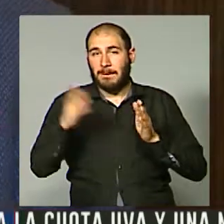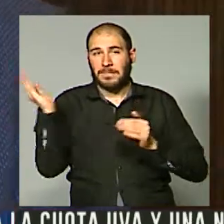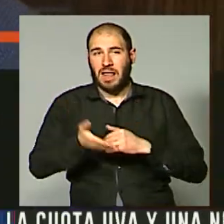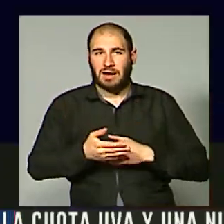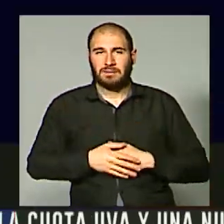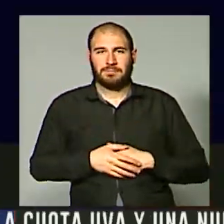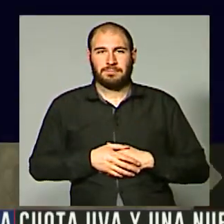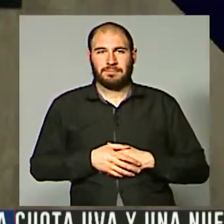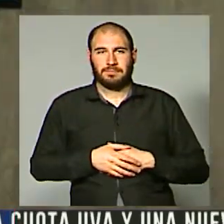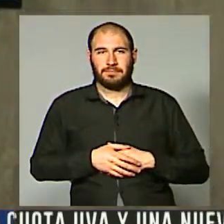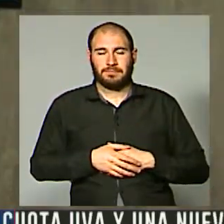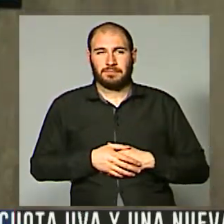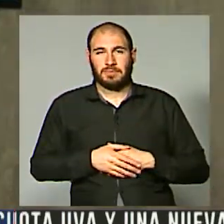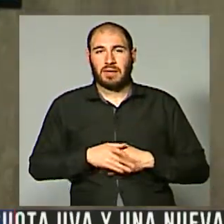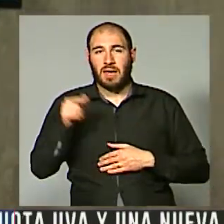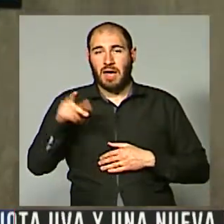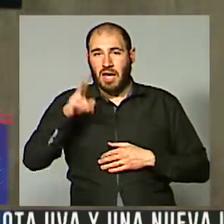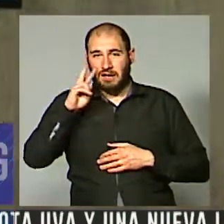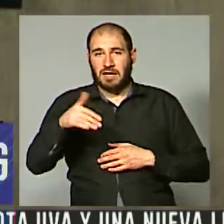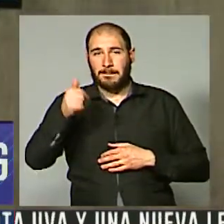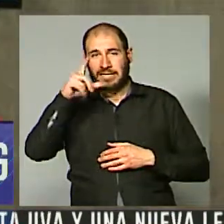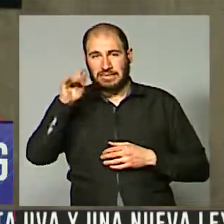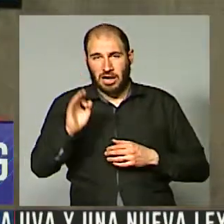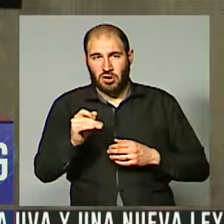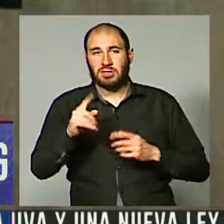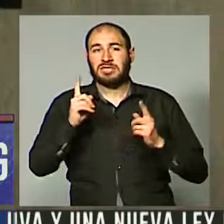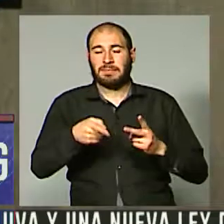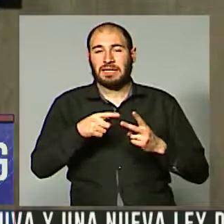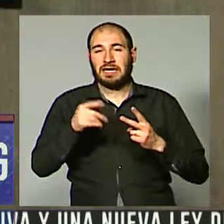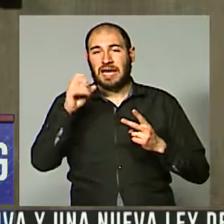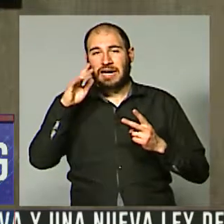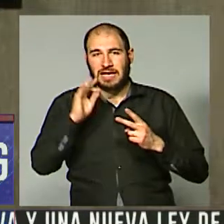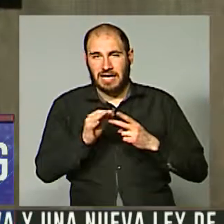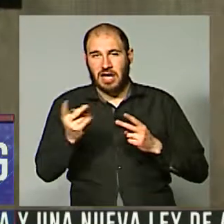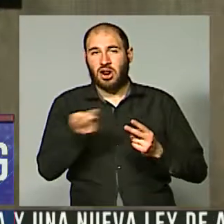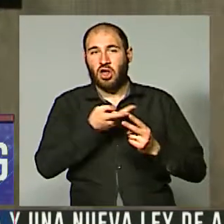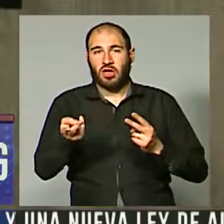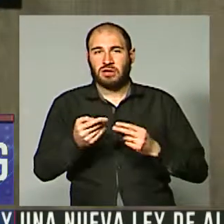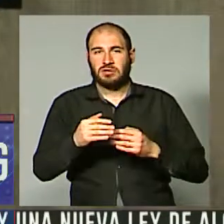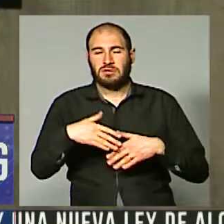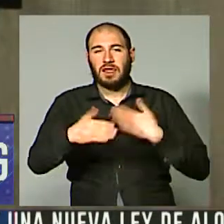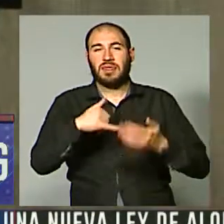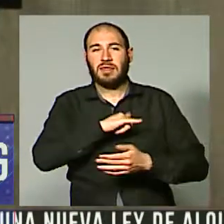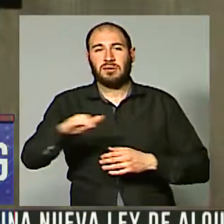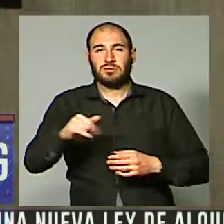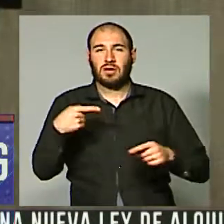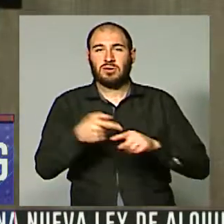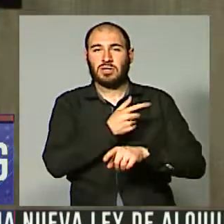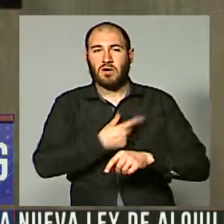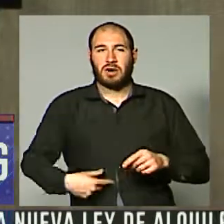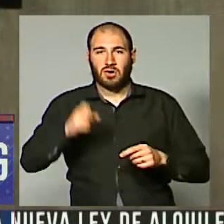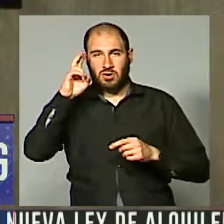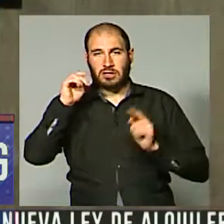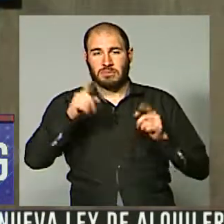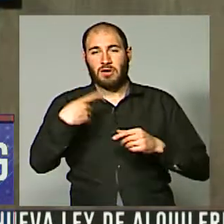penales. Bueno, ahí veíamos a Marcelo Romano y también a Enrique Viale, quienes llevan adelante esta denuncia contra el gobernador Cornejo